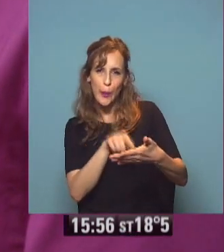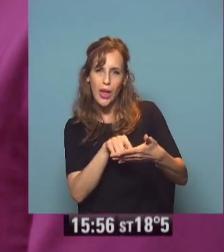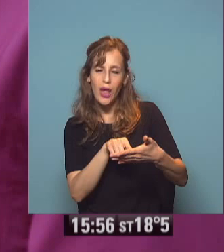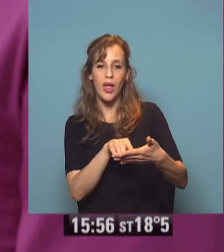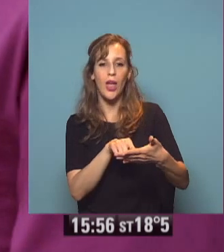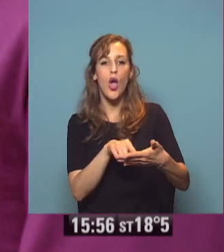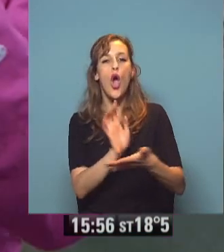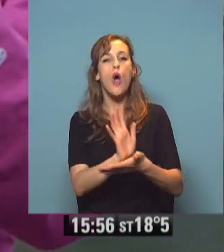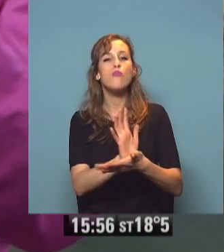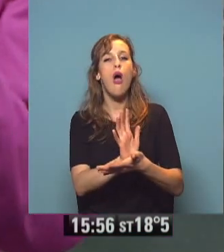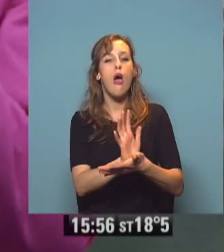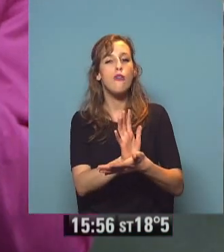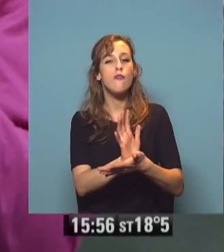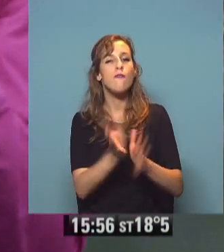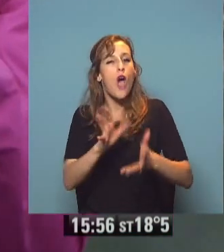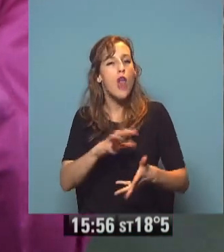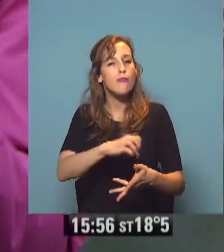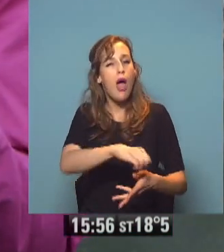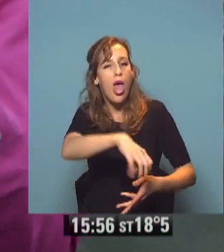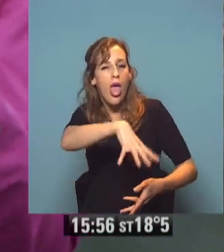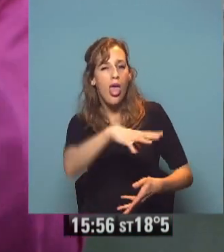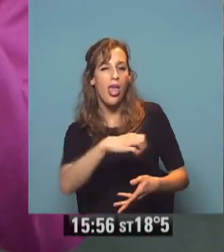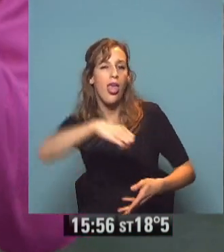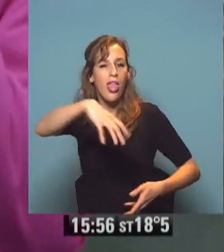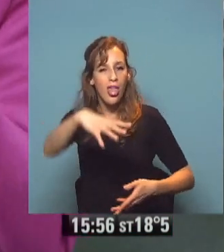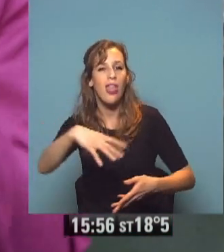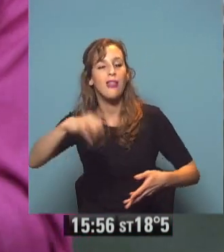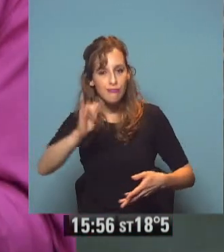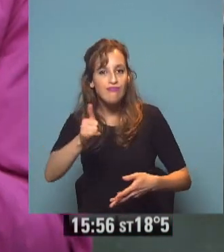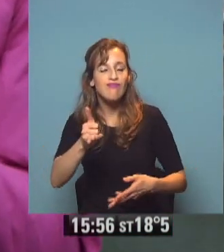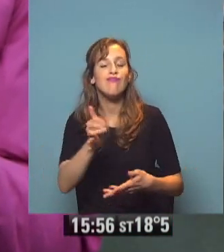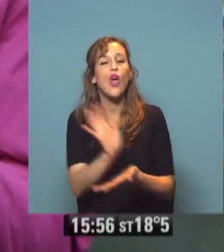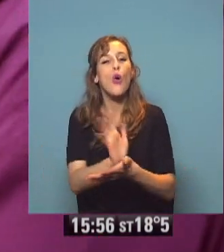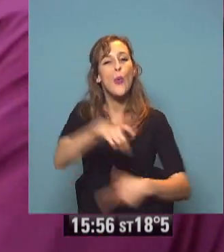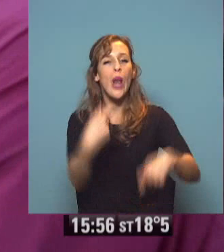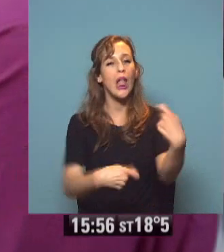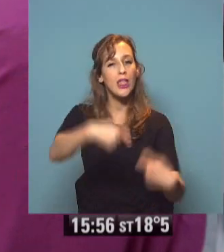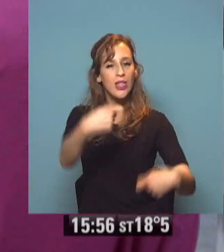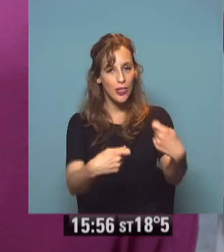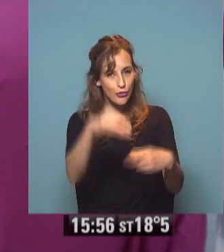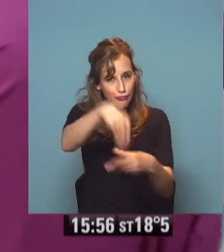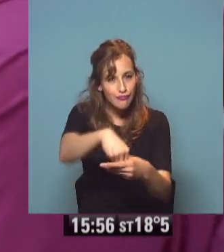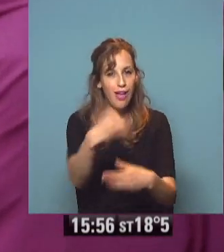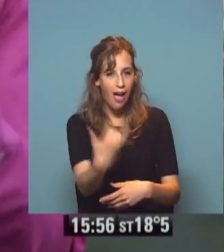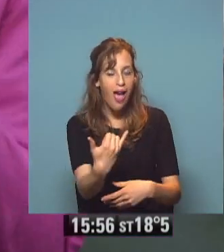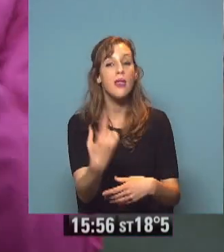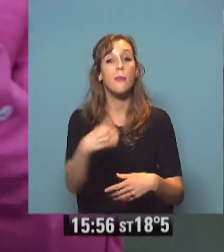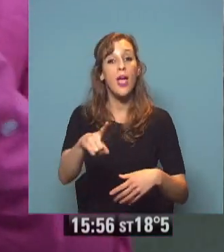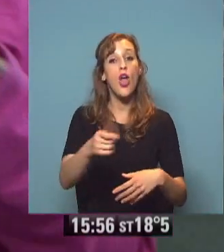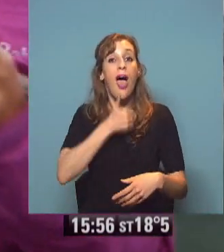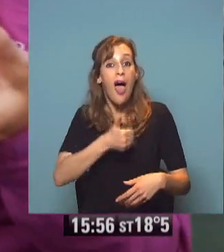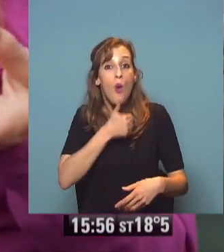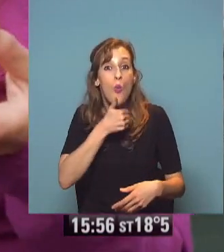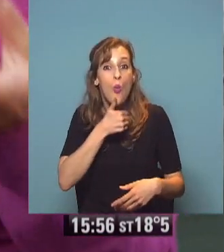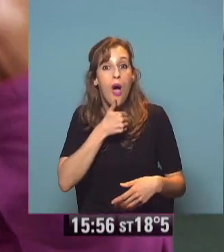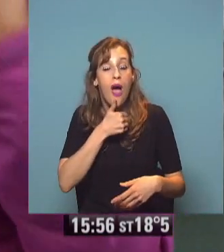medio gelatina. Medusas son gelatinosas y son prácticamente todas agua. Pero a su vez usan el agua para moverse. Se llenan de